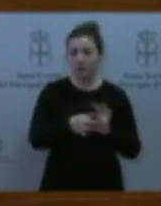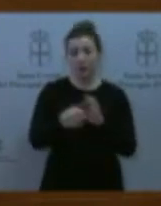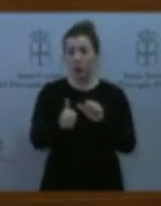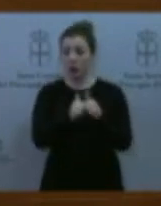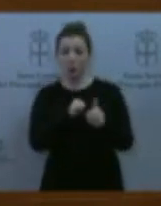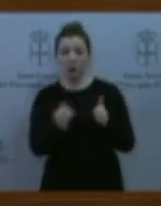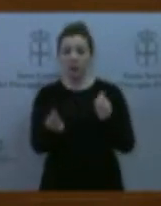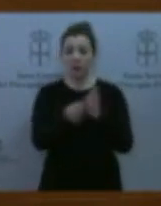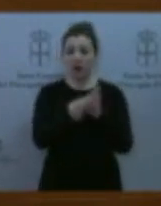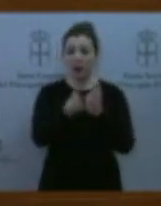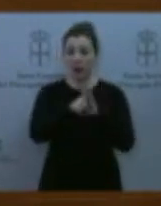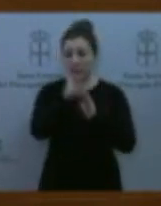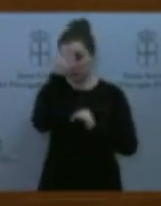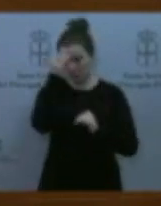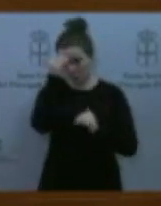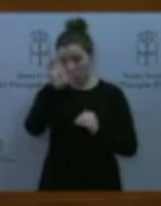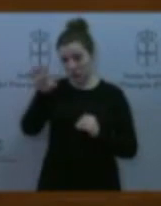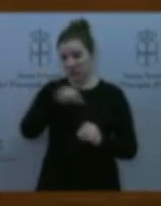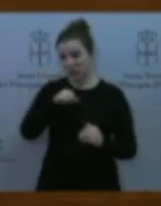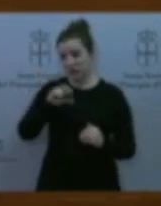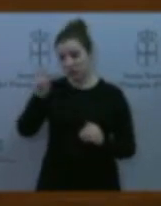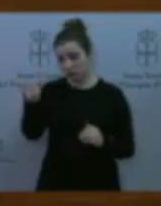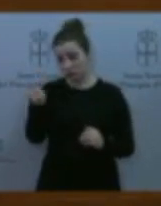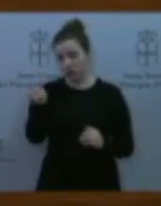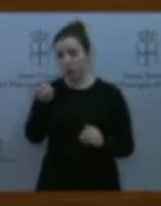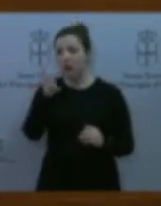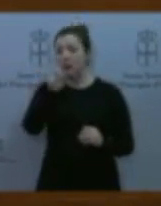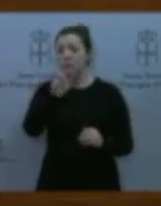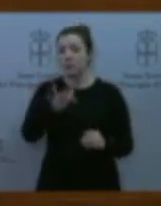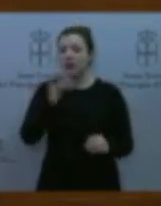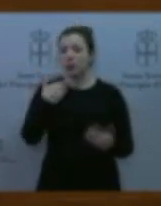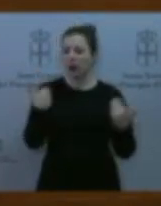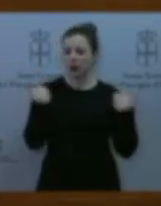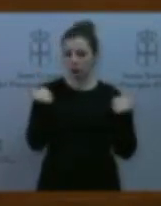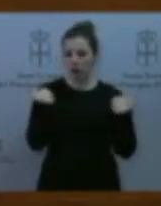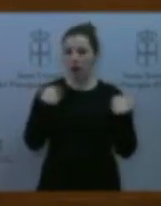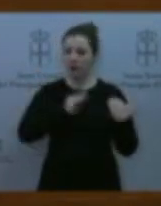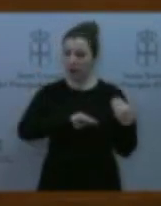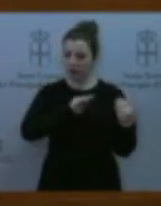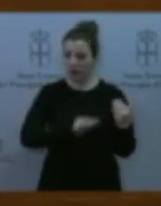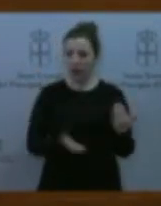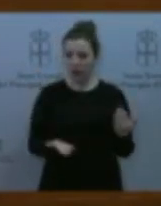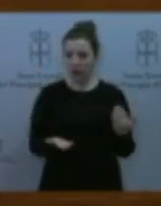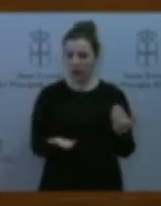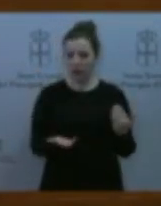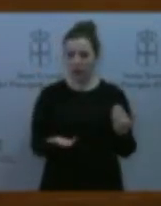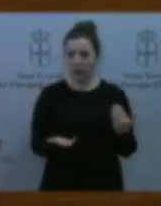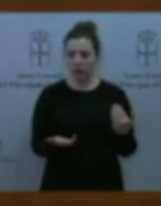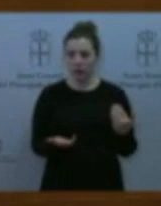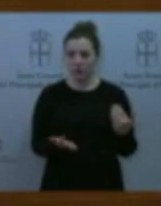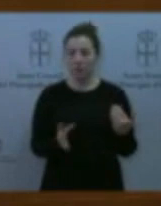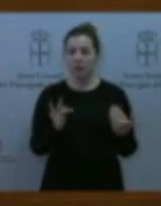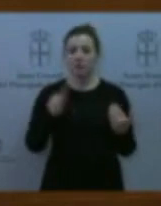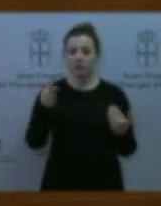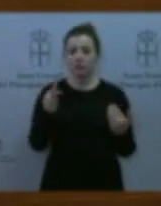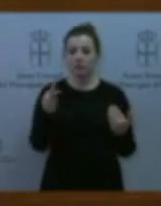autónomas y que guardaba demasiadas responsabilidades en el cajón y desenterraba pocas palabras. De